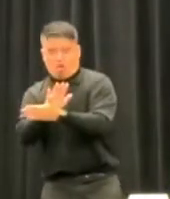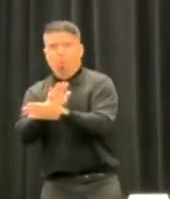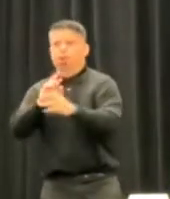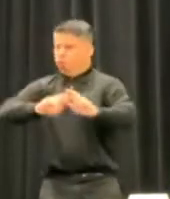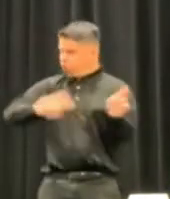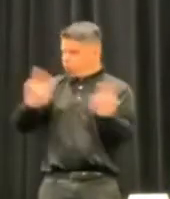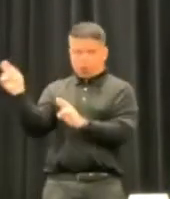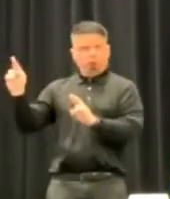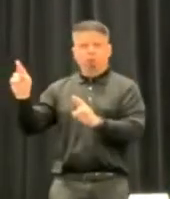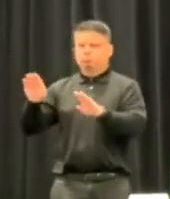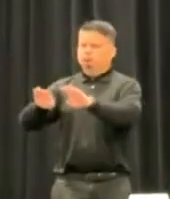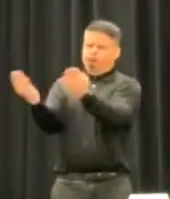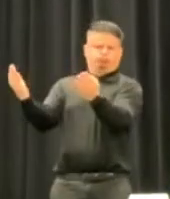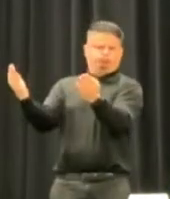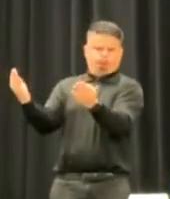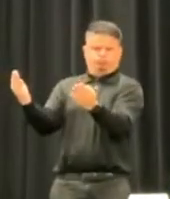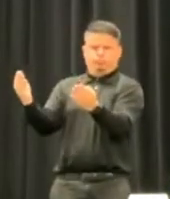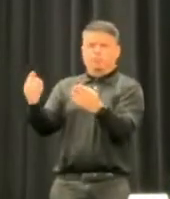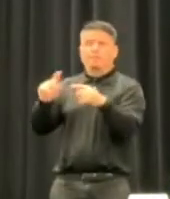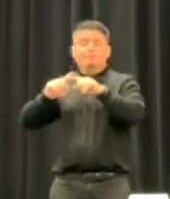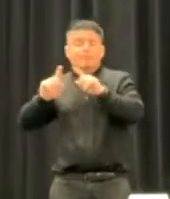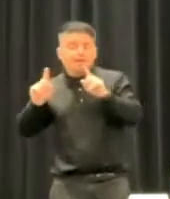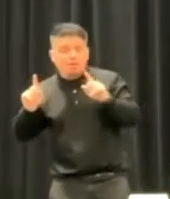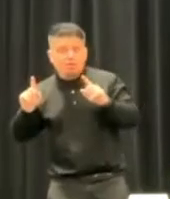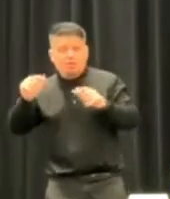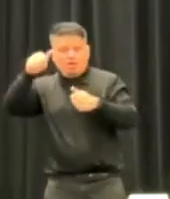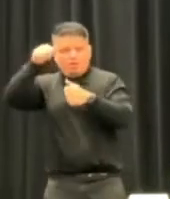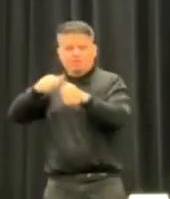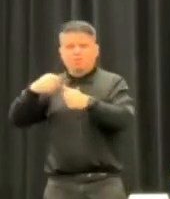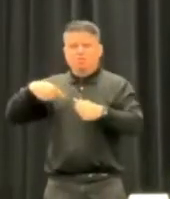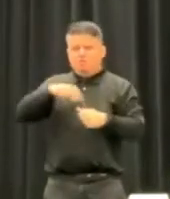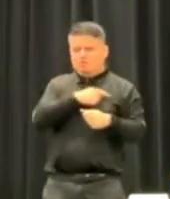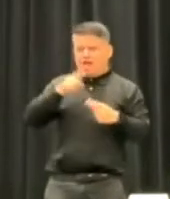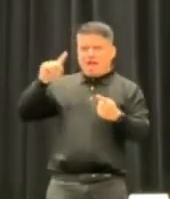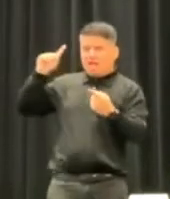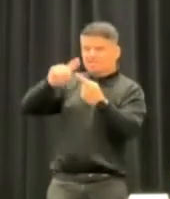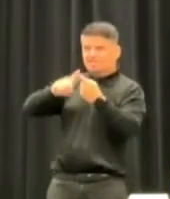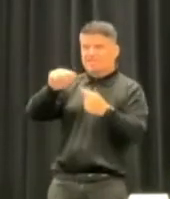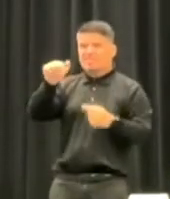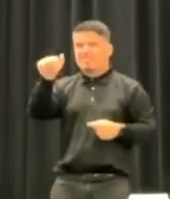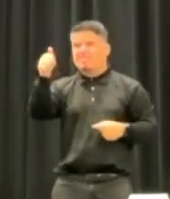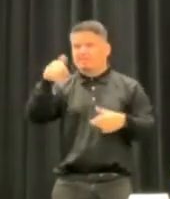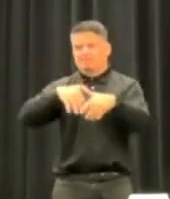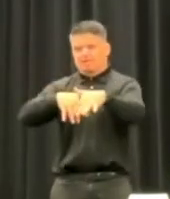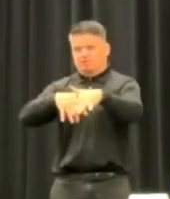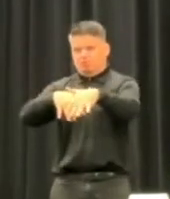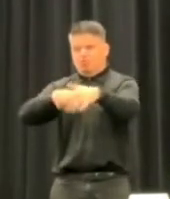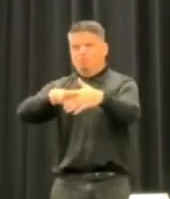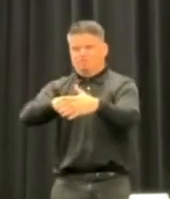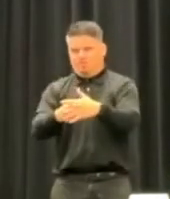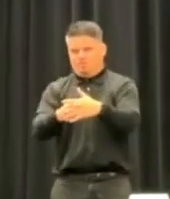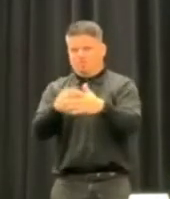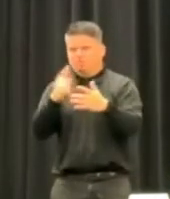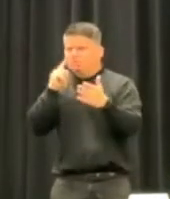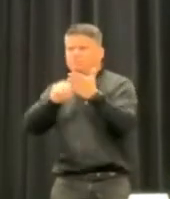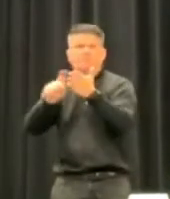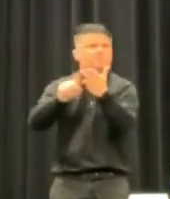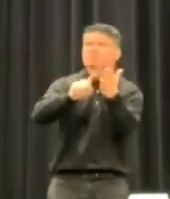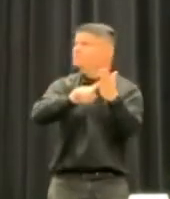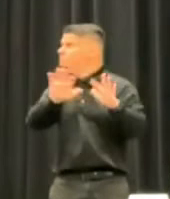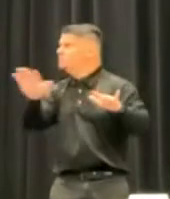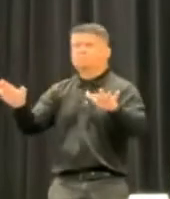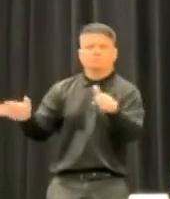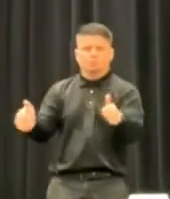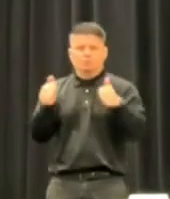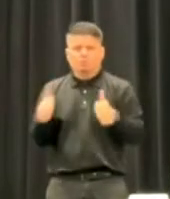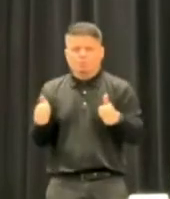en proceso recordemos que tenemos pues básicamente hasta el 10 de marzo para culminar todo el proceso de mejoras y mantenimiento que queremos hacerle a las escuelas para que